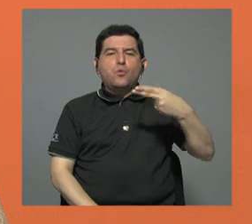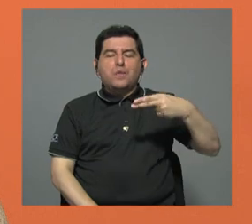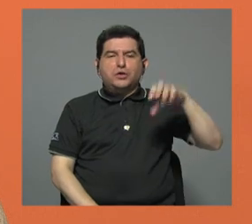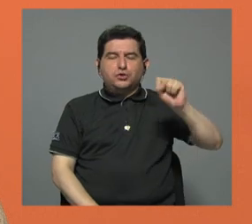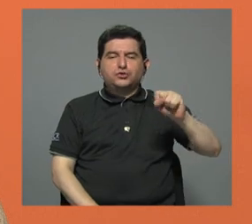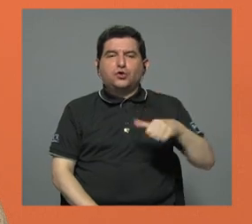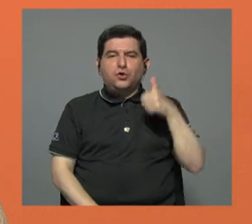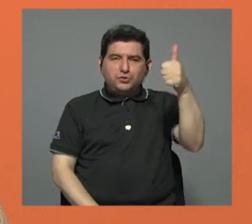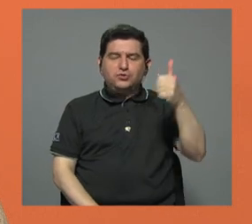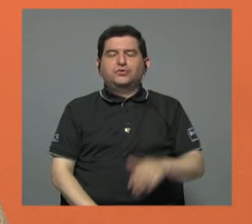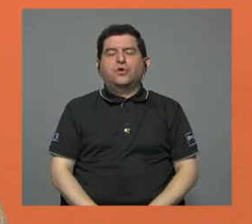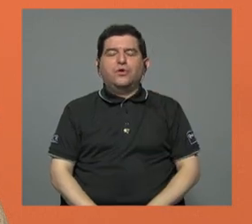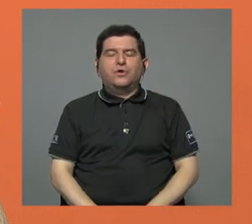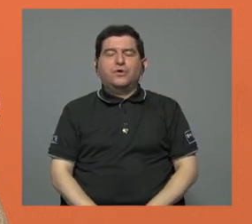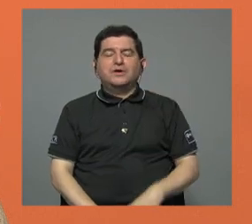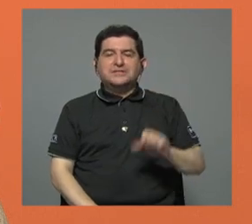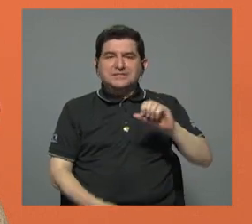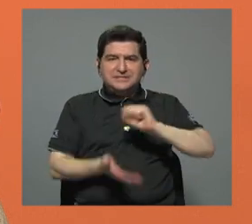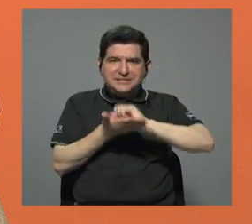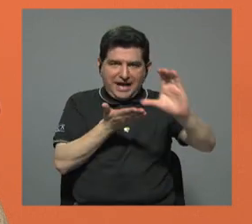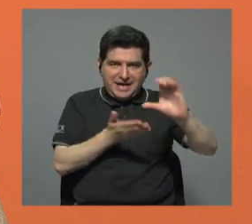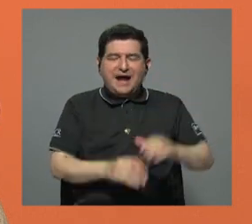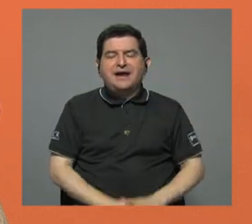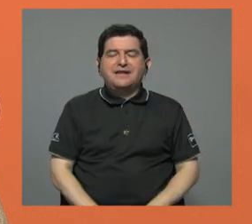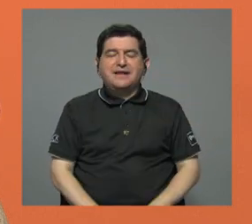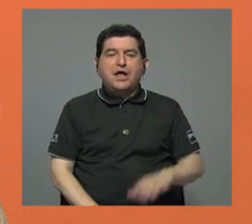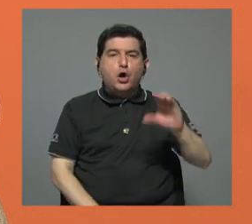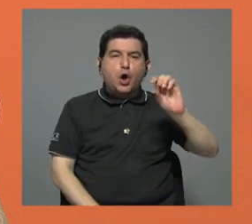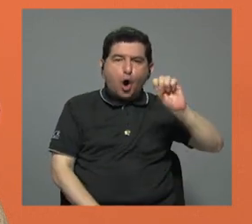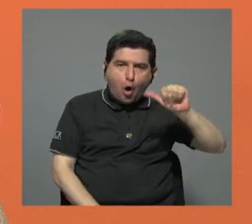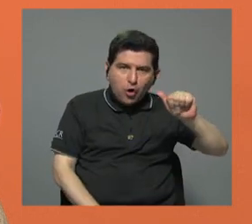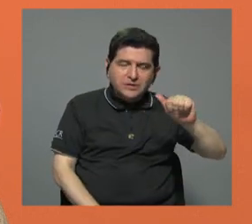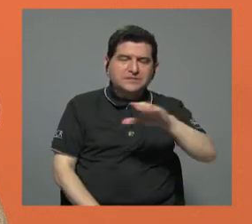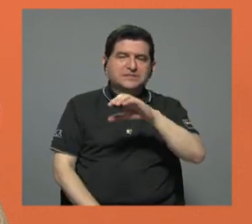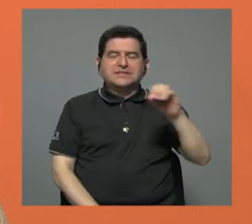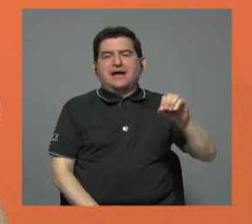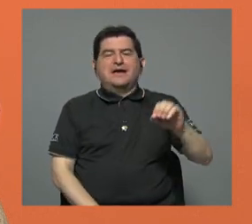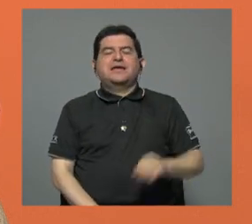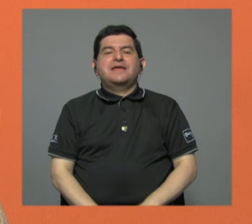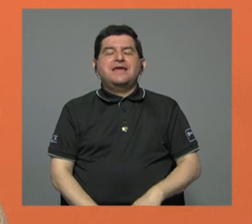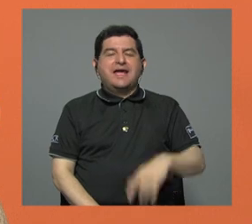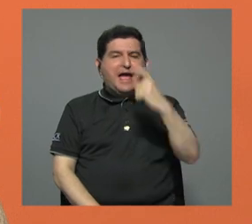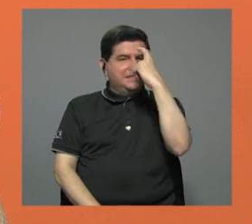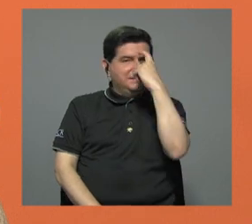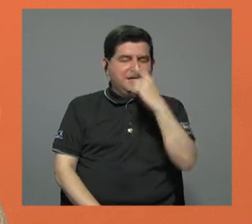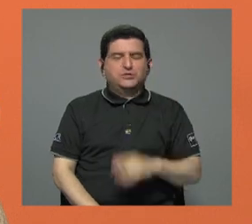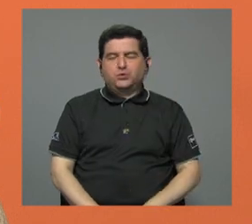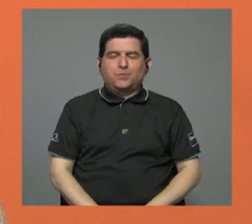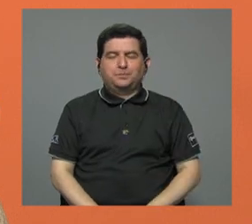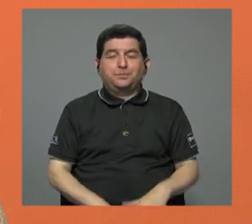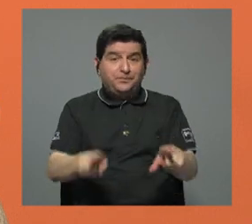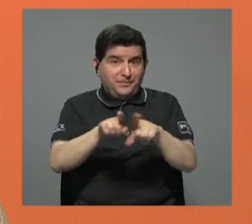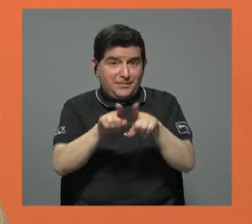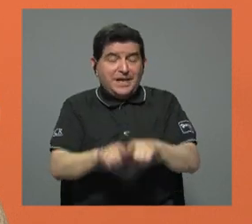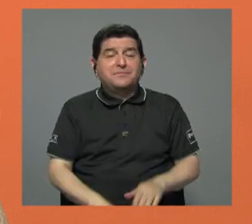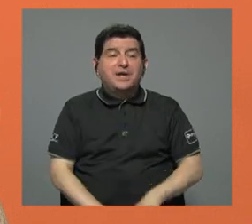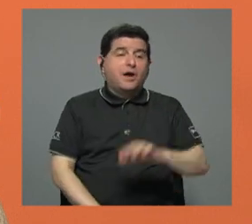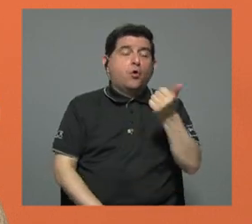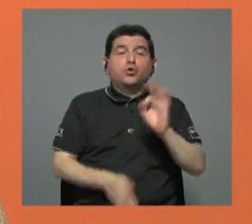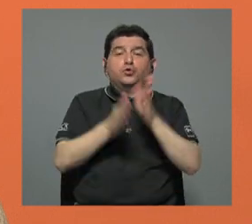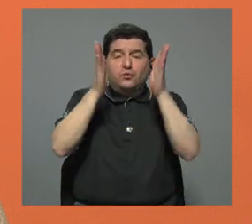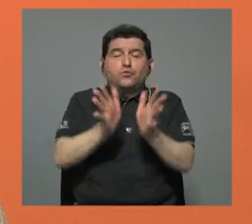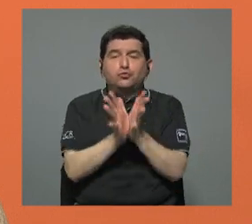alfredo córdova de san carlos alberto cole de besaya arnoldo barahona de escazú también se detuvo otros